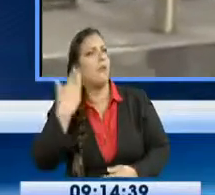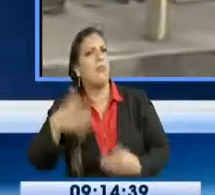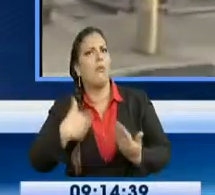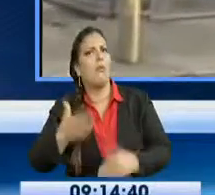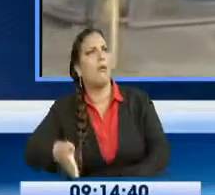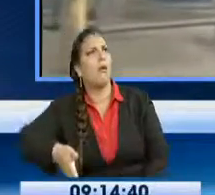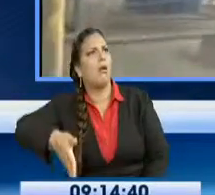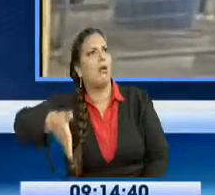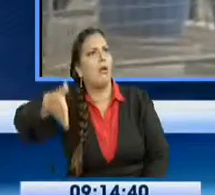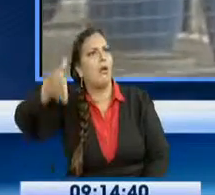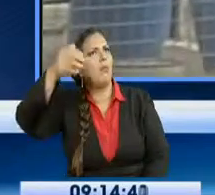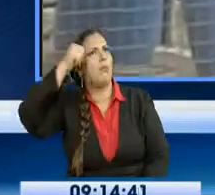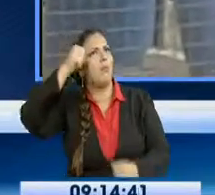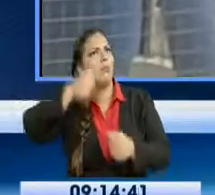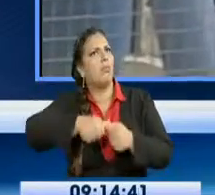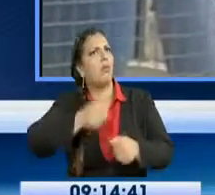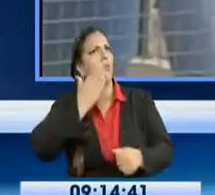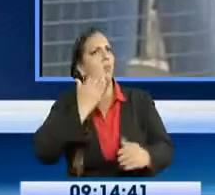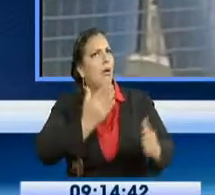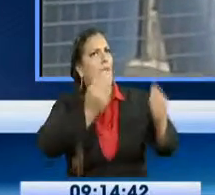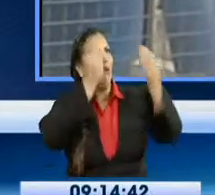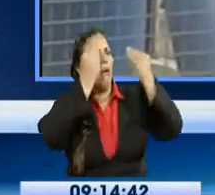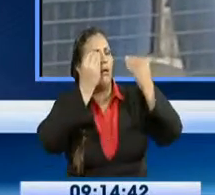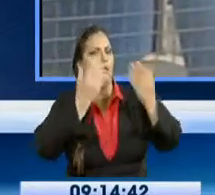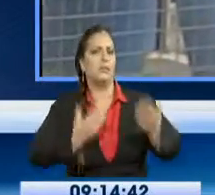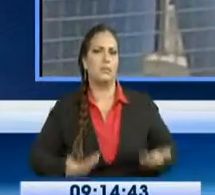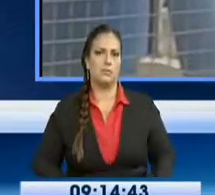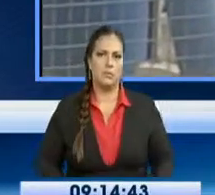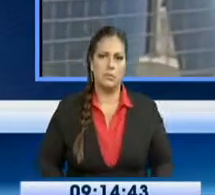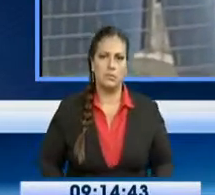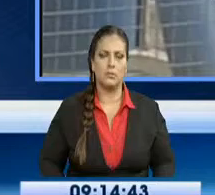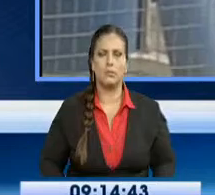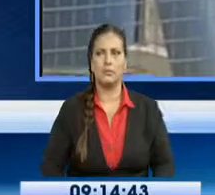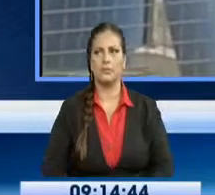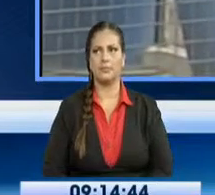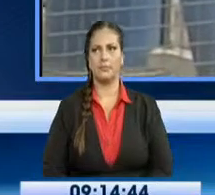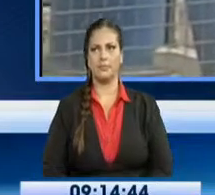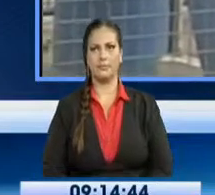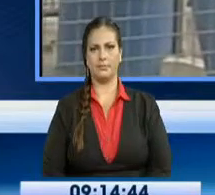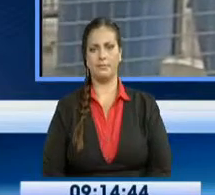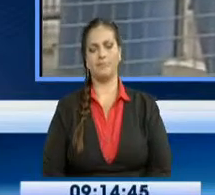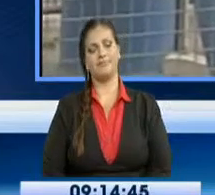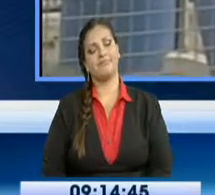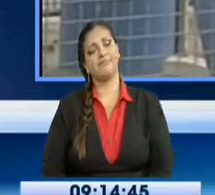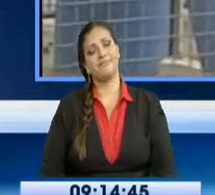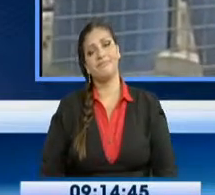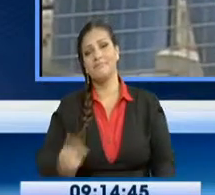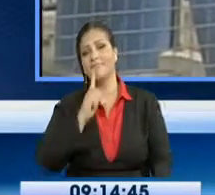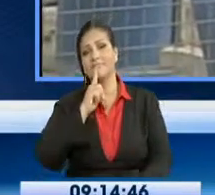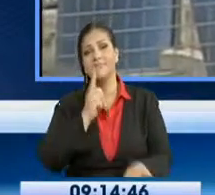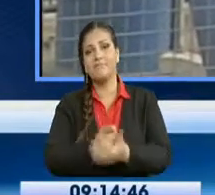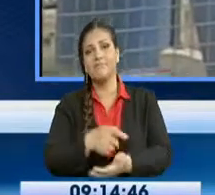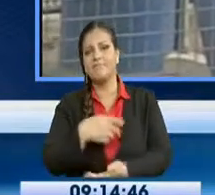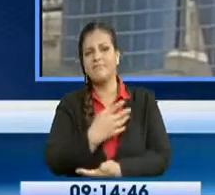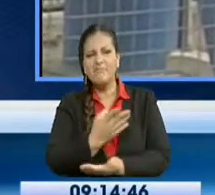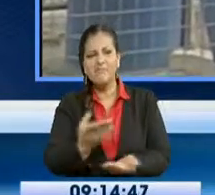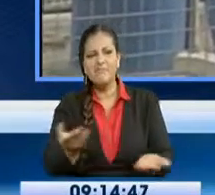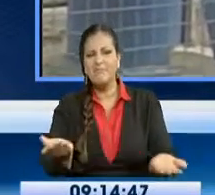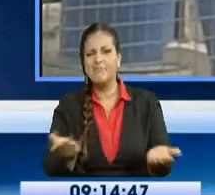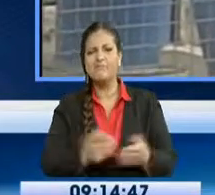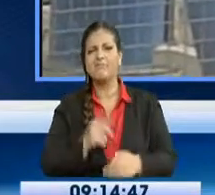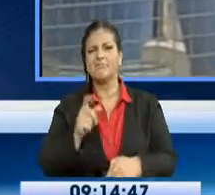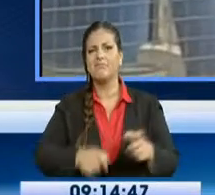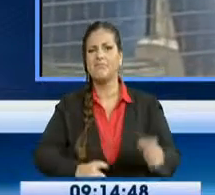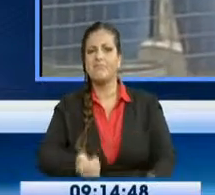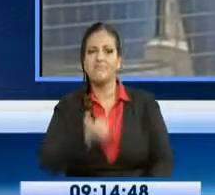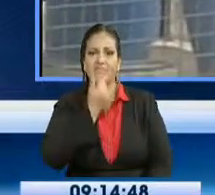decir, la madre le enseñó. No, eso ya desafortunadamente es arar en el mar, Hugo. Ya sí, ha quedado comprobado y sumamente demostrado. Tienes toda la